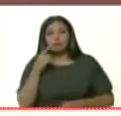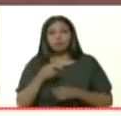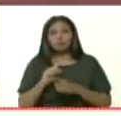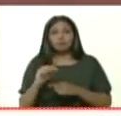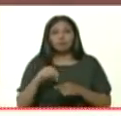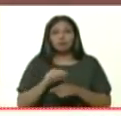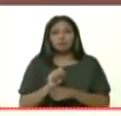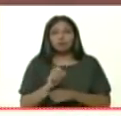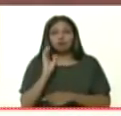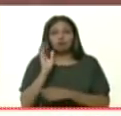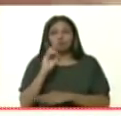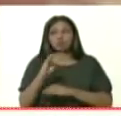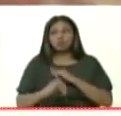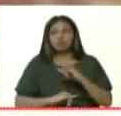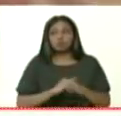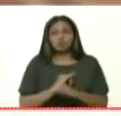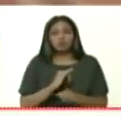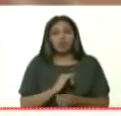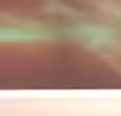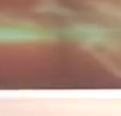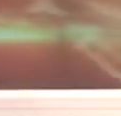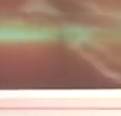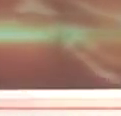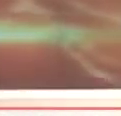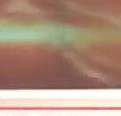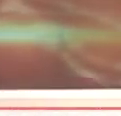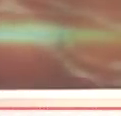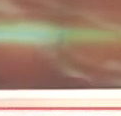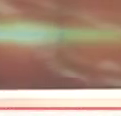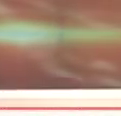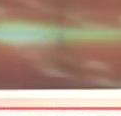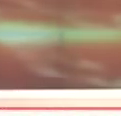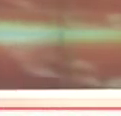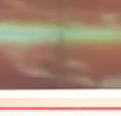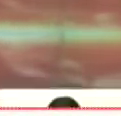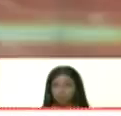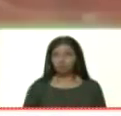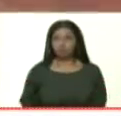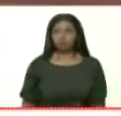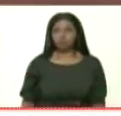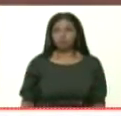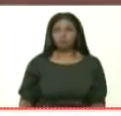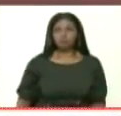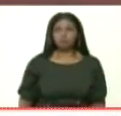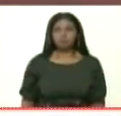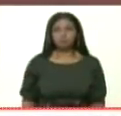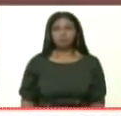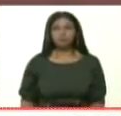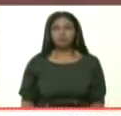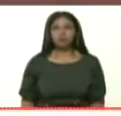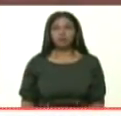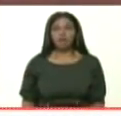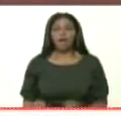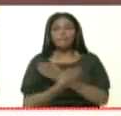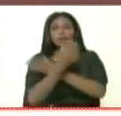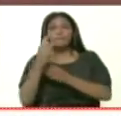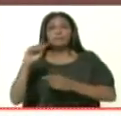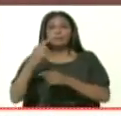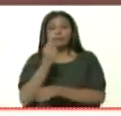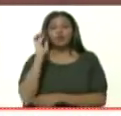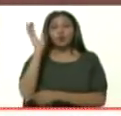primer Congreso Internacional de Mujeres. Amables televidentes, el pase es al Palacio de Miraflores con más del primer